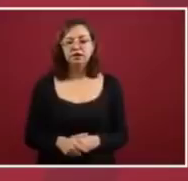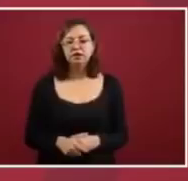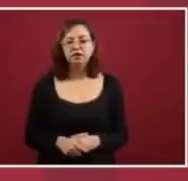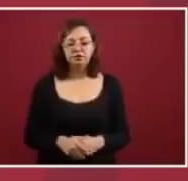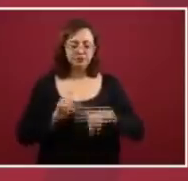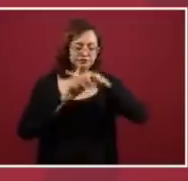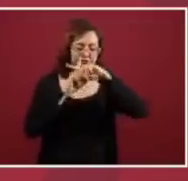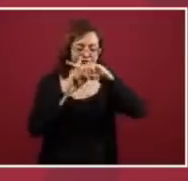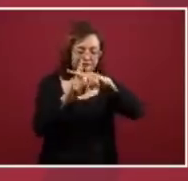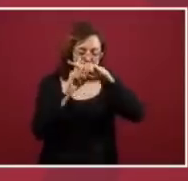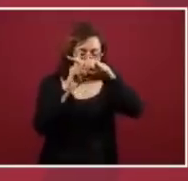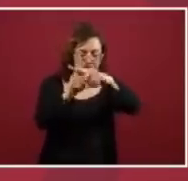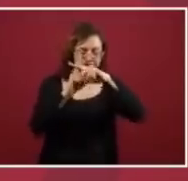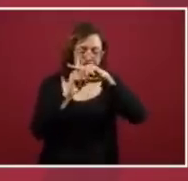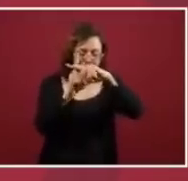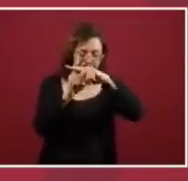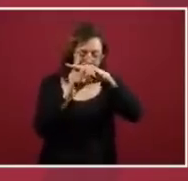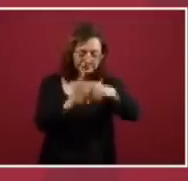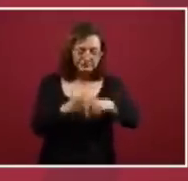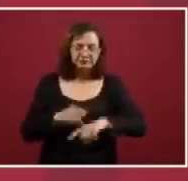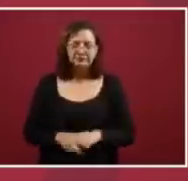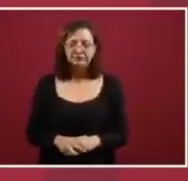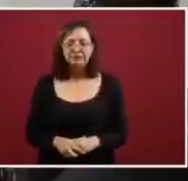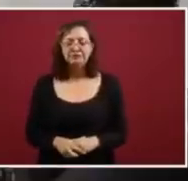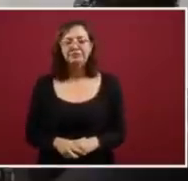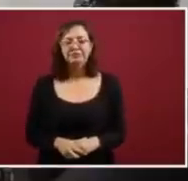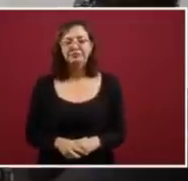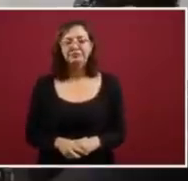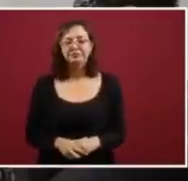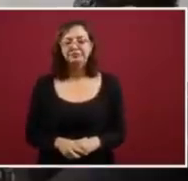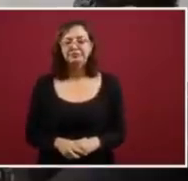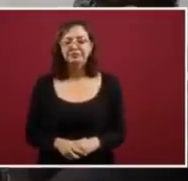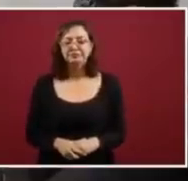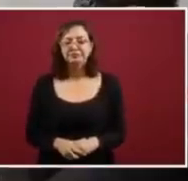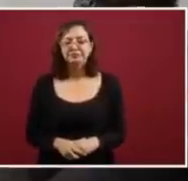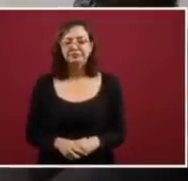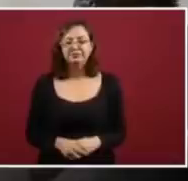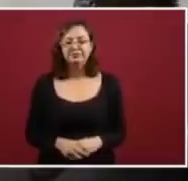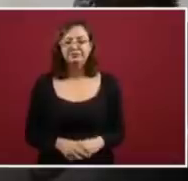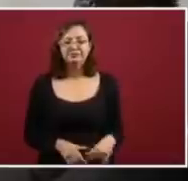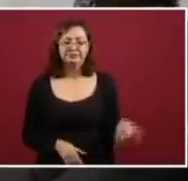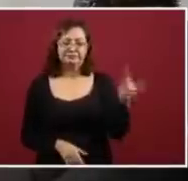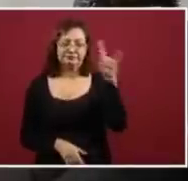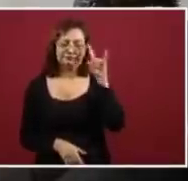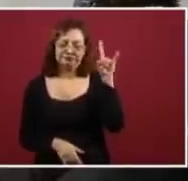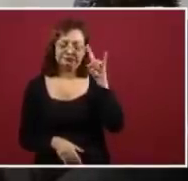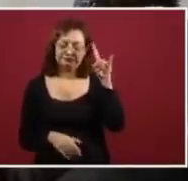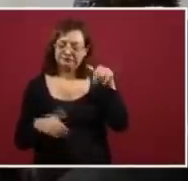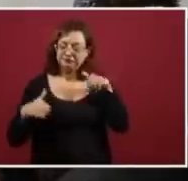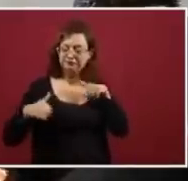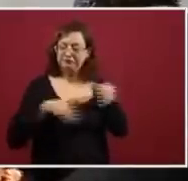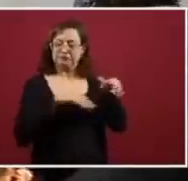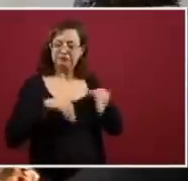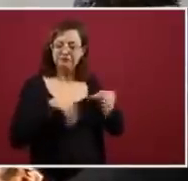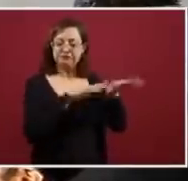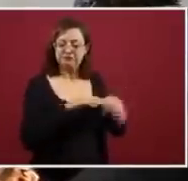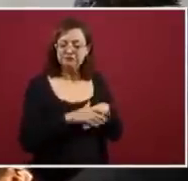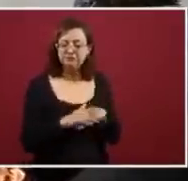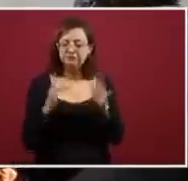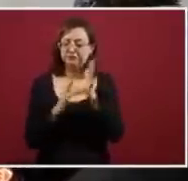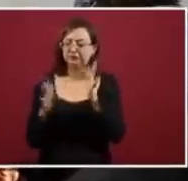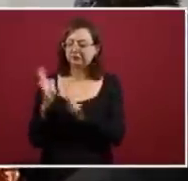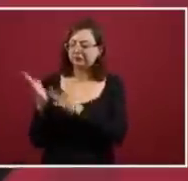cruz, cruz, cruz, que se vaya el demonio y que venga